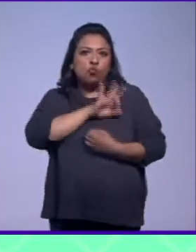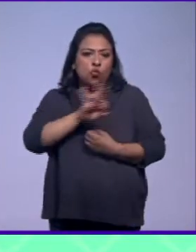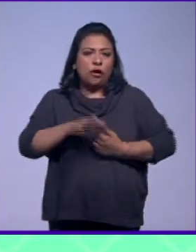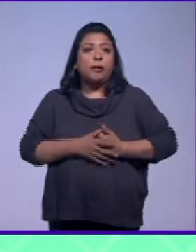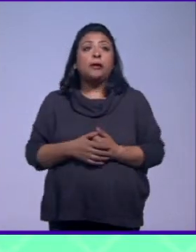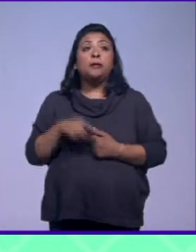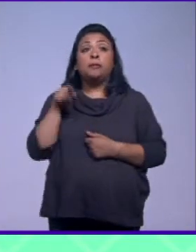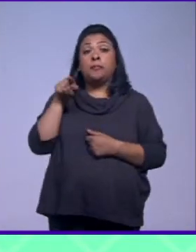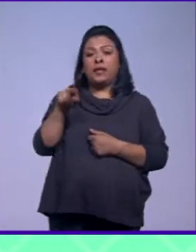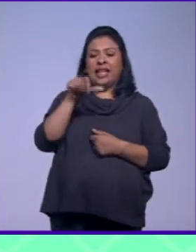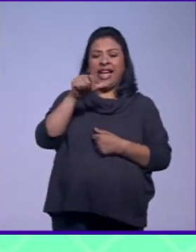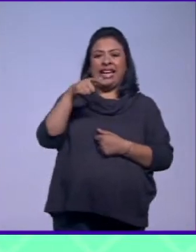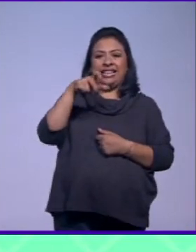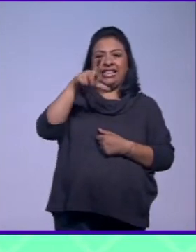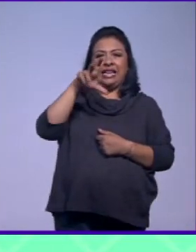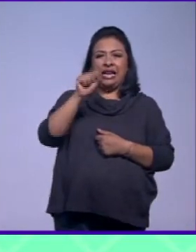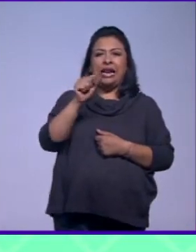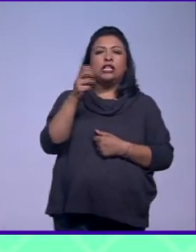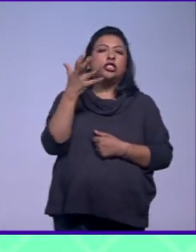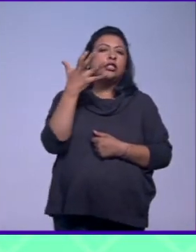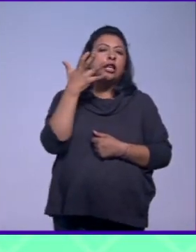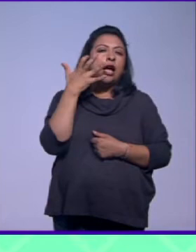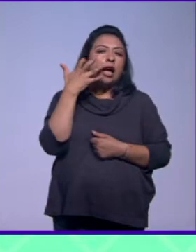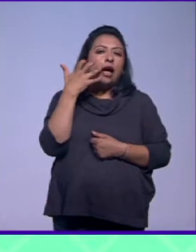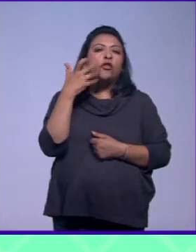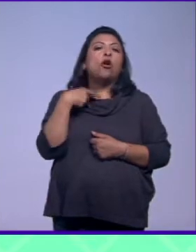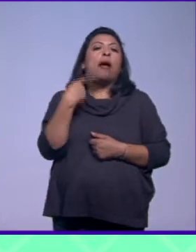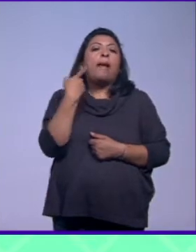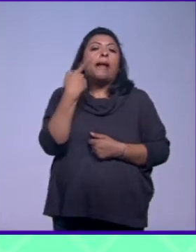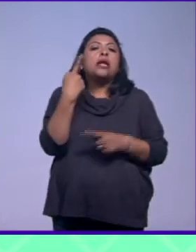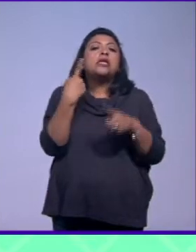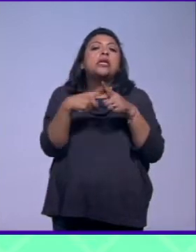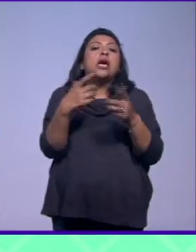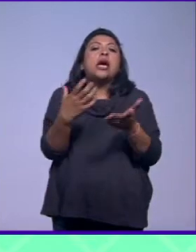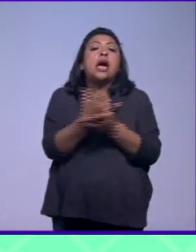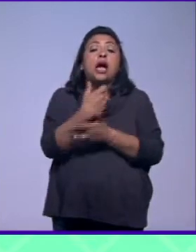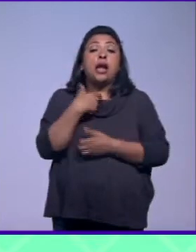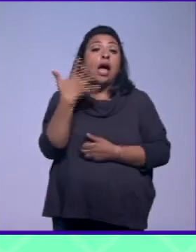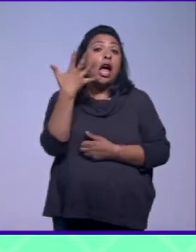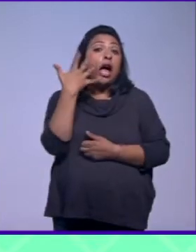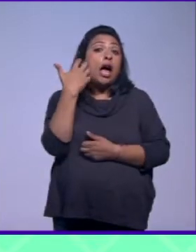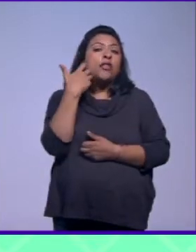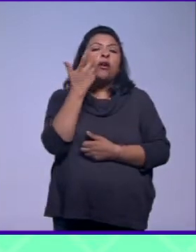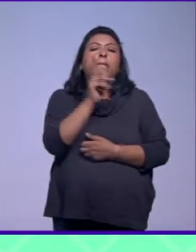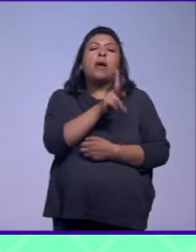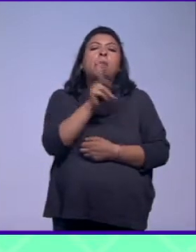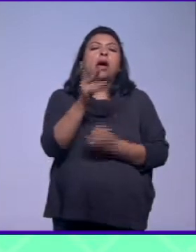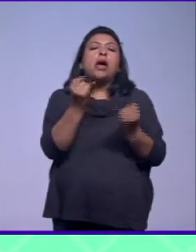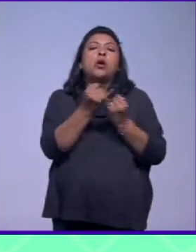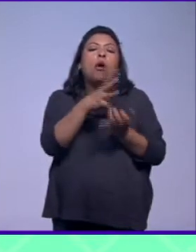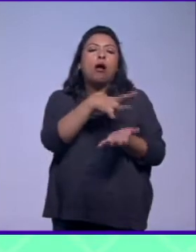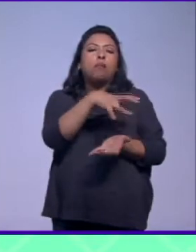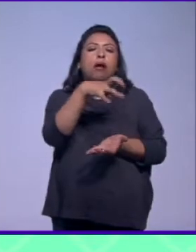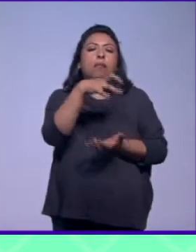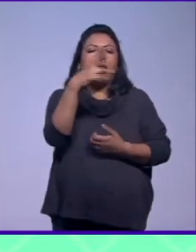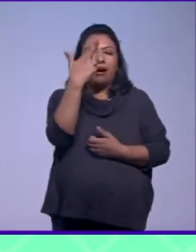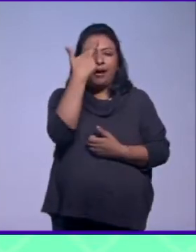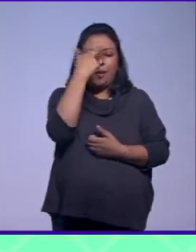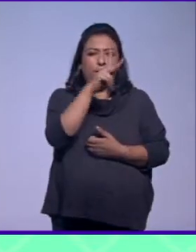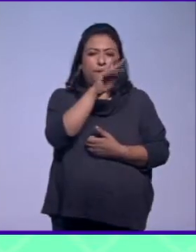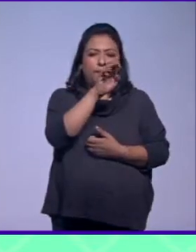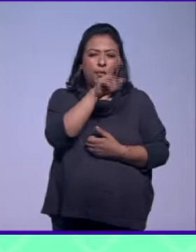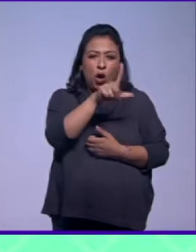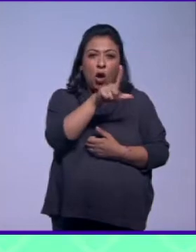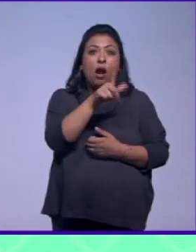él es aquiles el oráculo oficial de rusia 2018 un gato que busca imitar las proezas del recordado pulpo paul